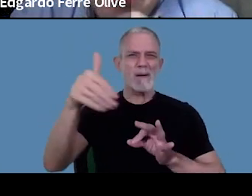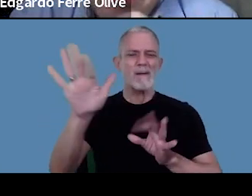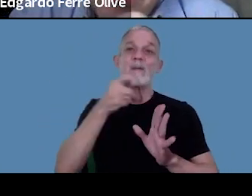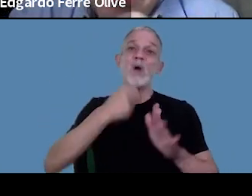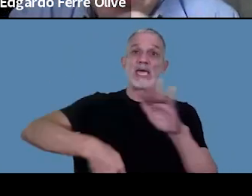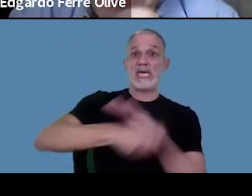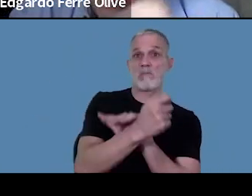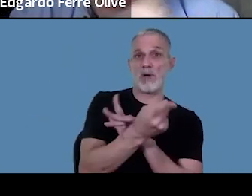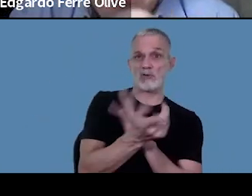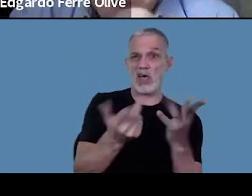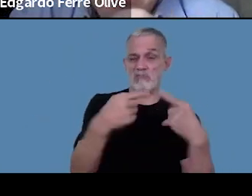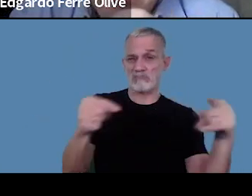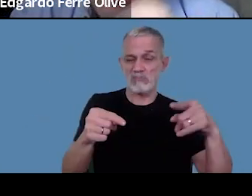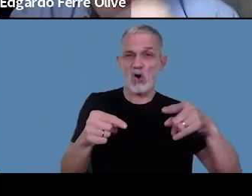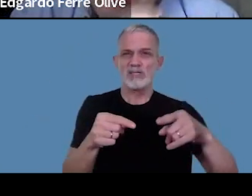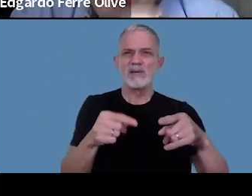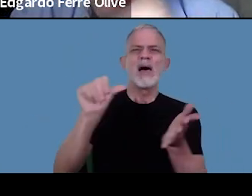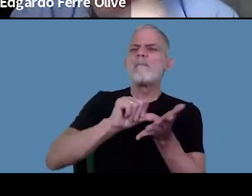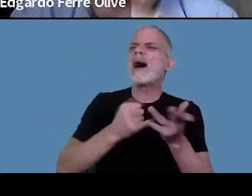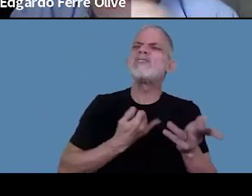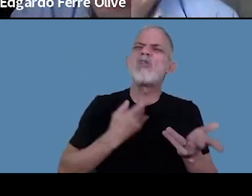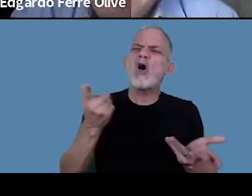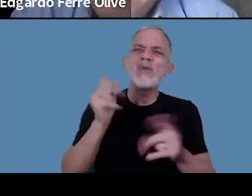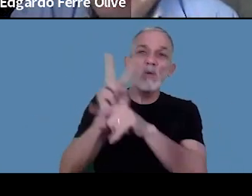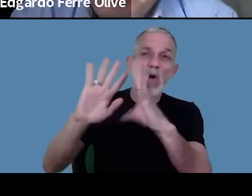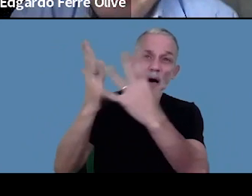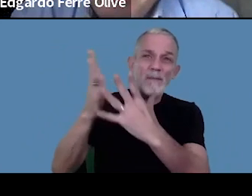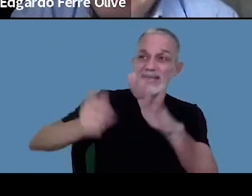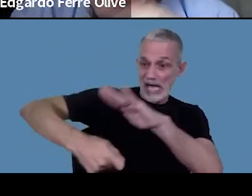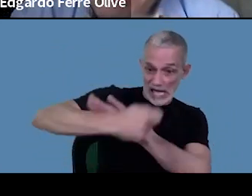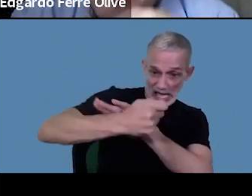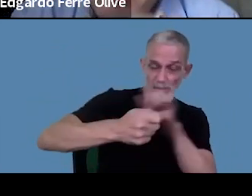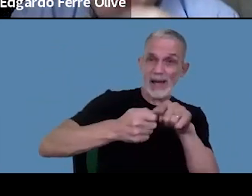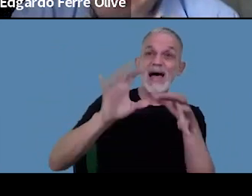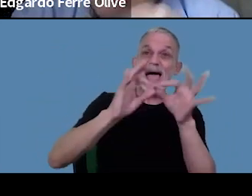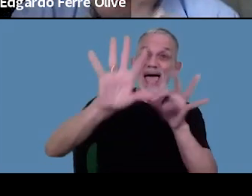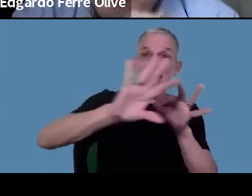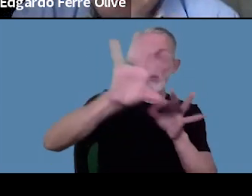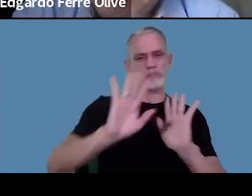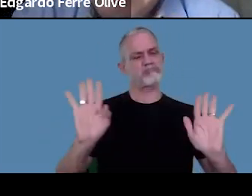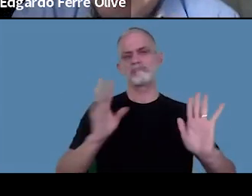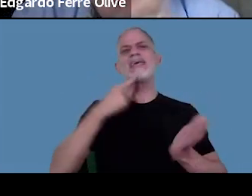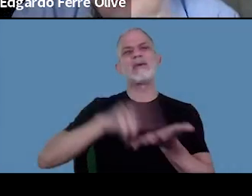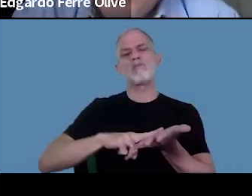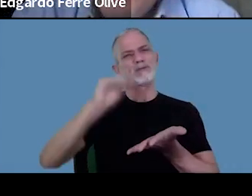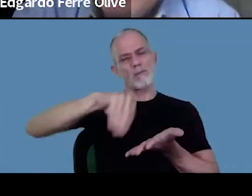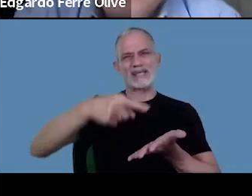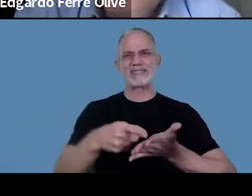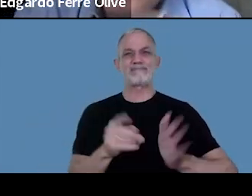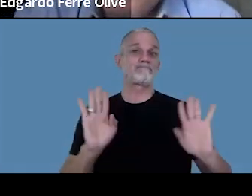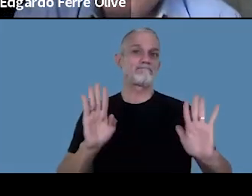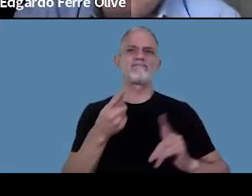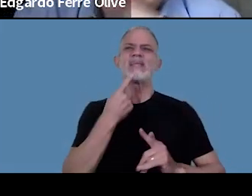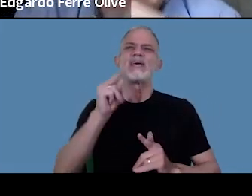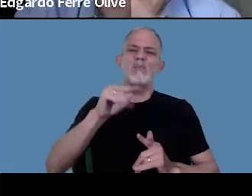importaciones vienen de países que no tienen cuidados ambientales e ingresan a la Unión Europea, se le va a agravar con una tasa. Fíjense cómo se